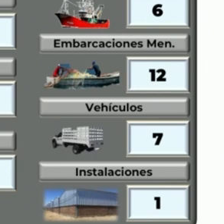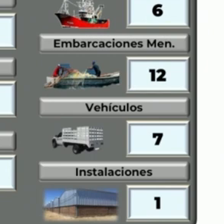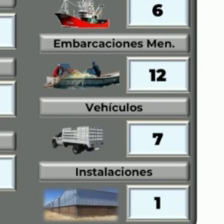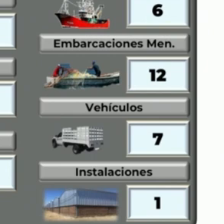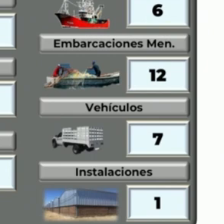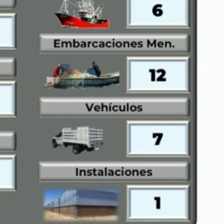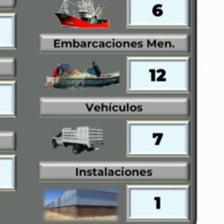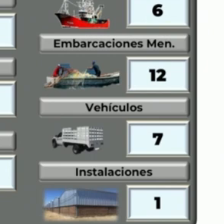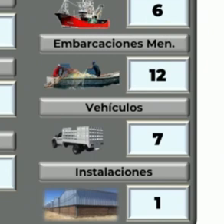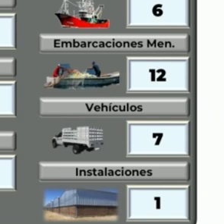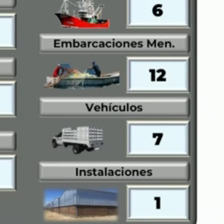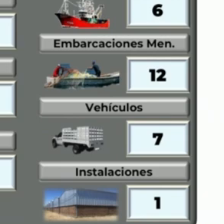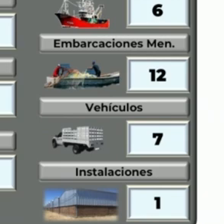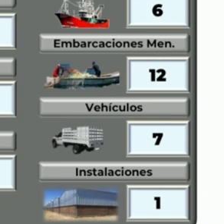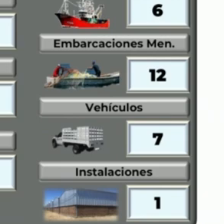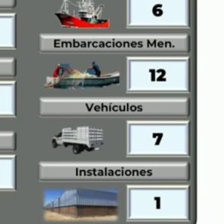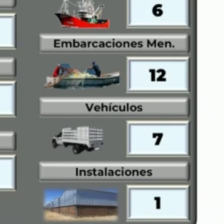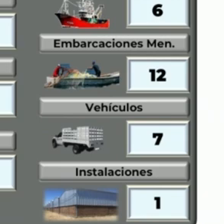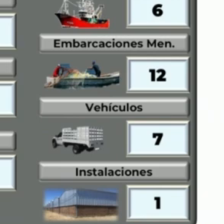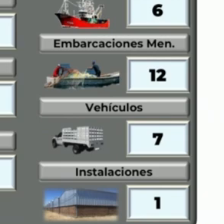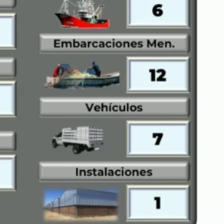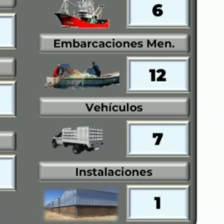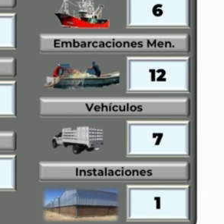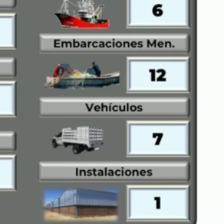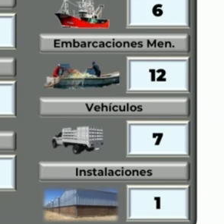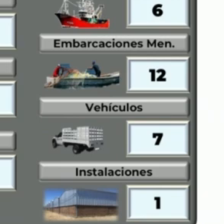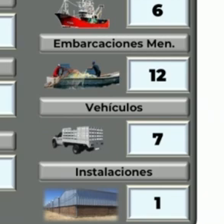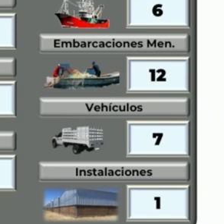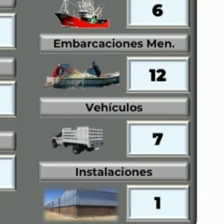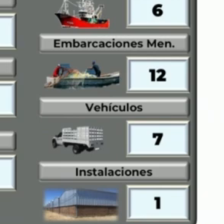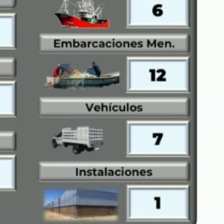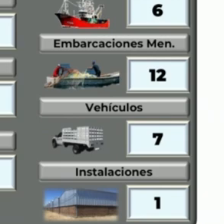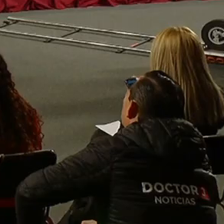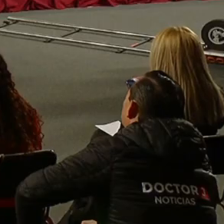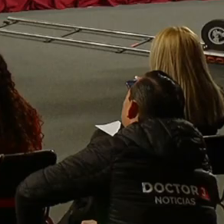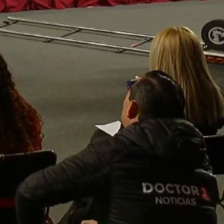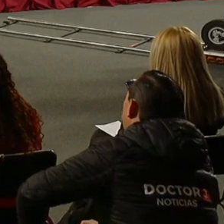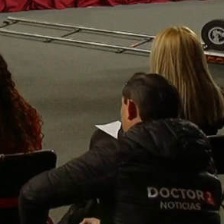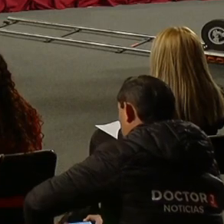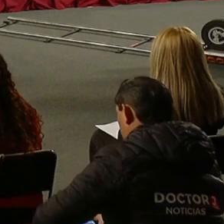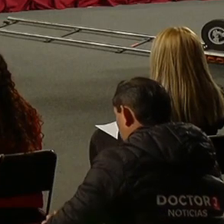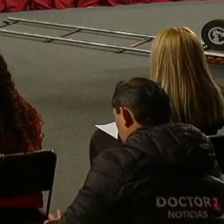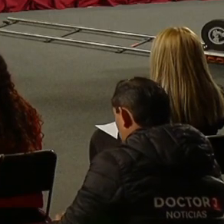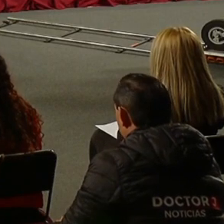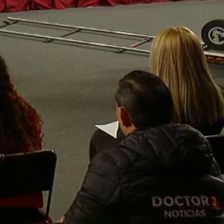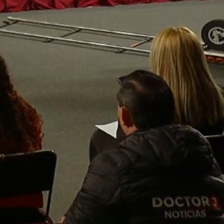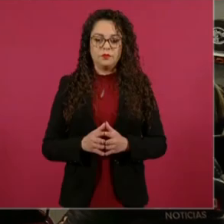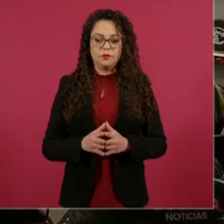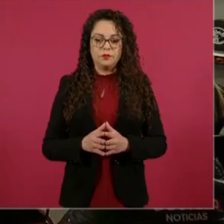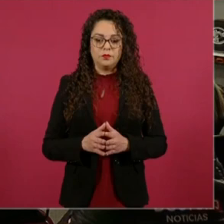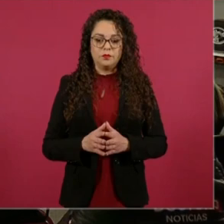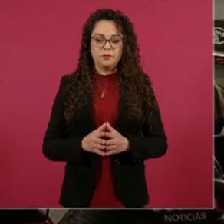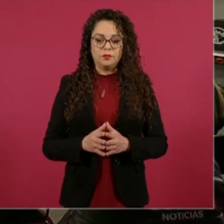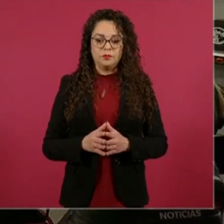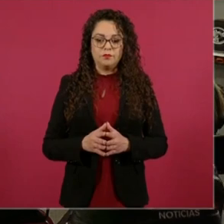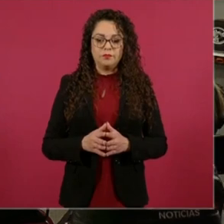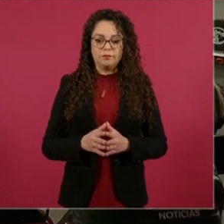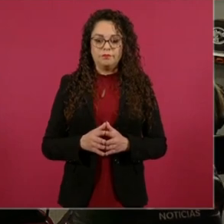vehículos y una instalación. Adelante, cedo la palabra a la Secretaría de